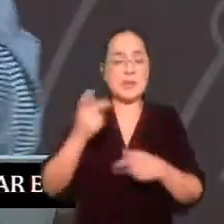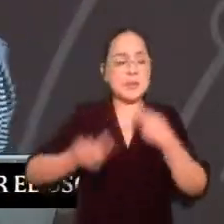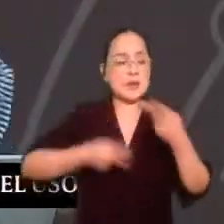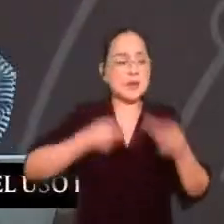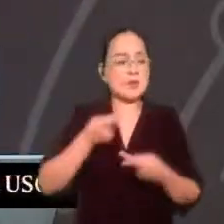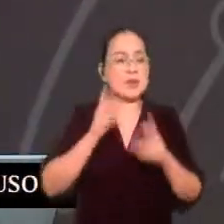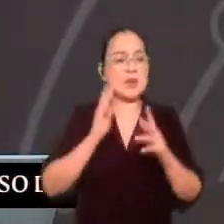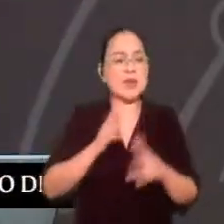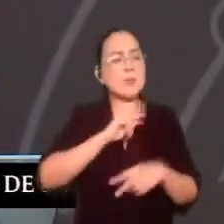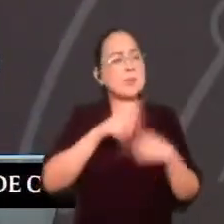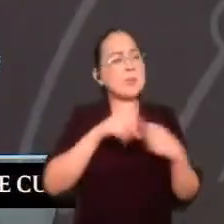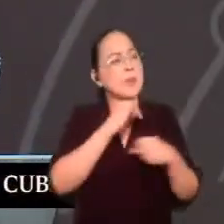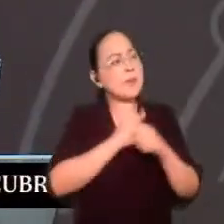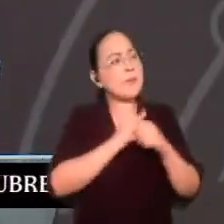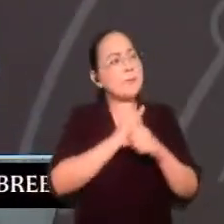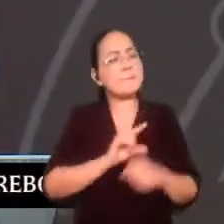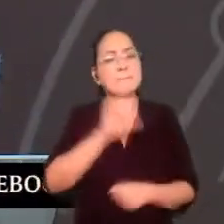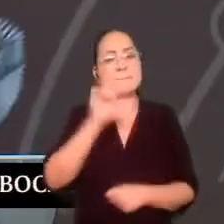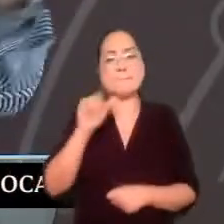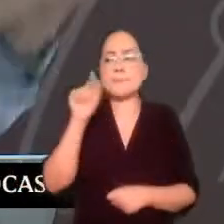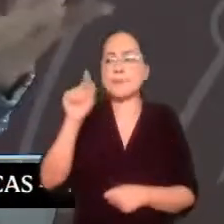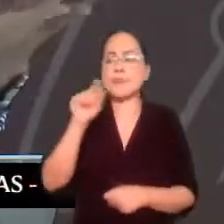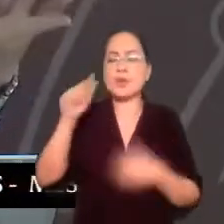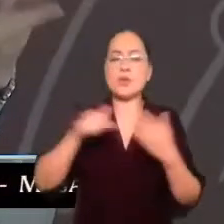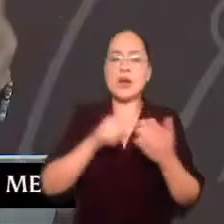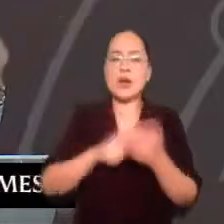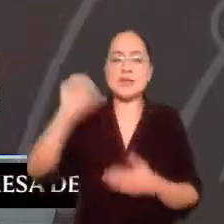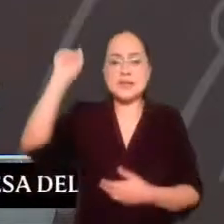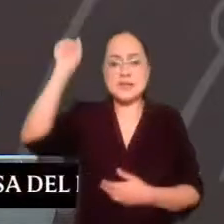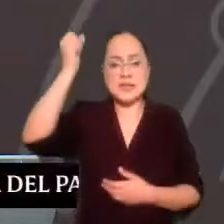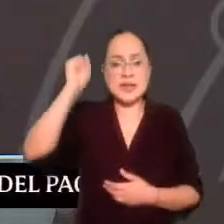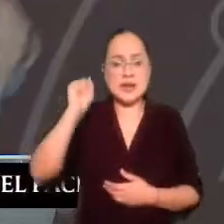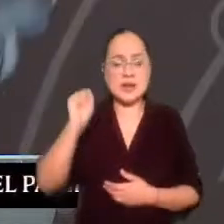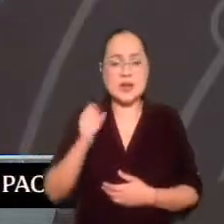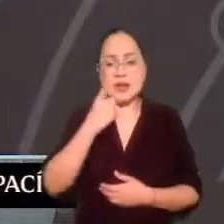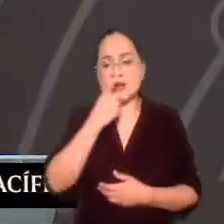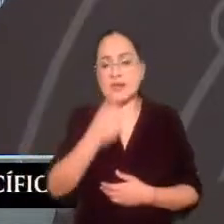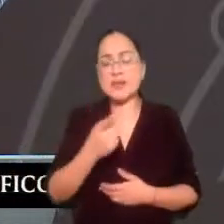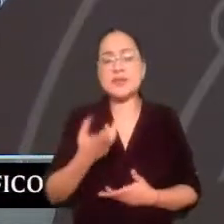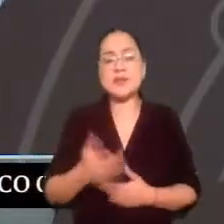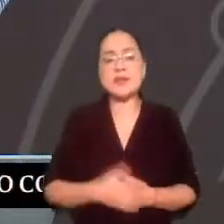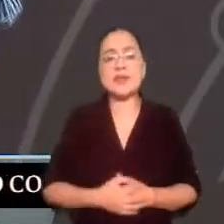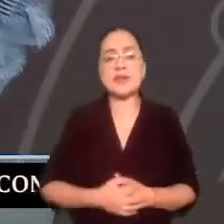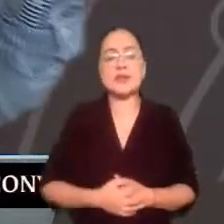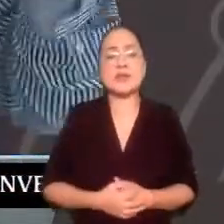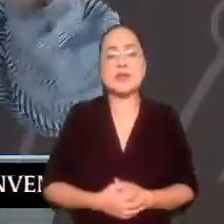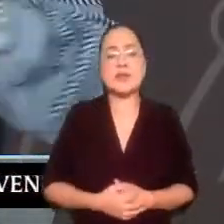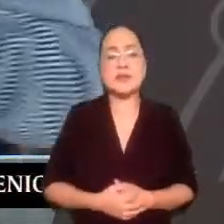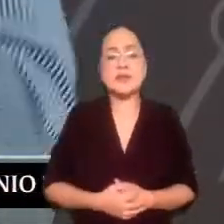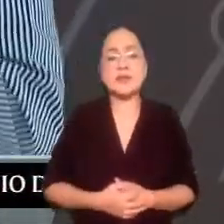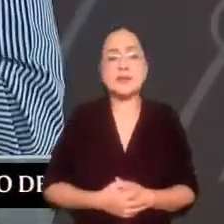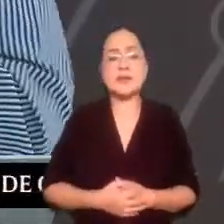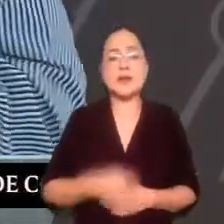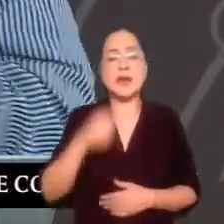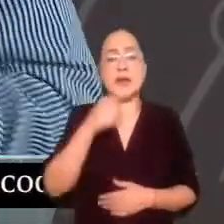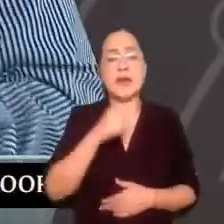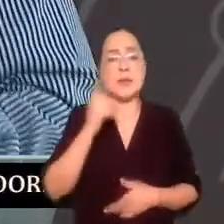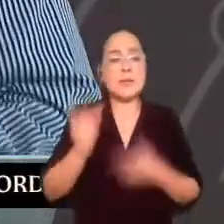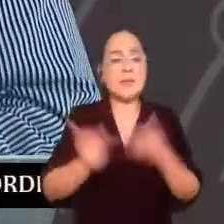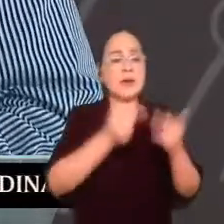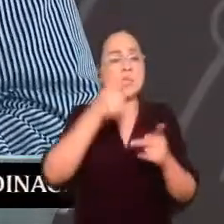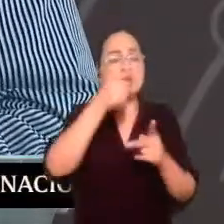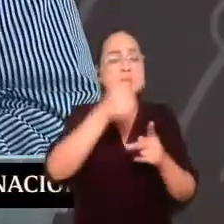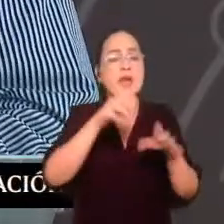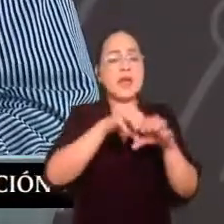luego Estadio de Sinaloa se le ocurrió pasarle la concesión a este grupo pero ellos no